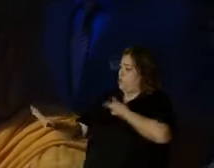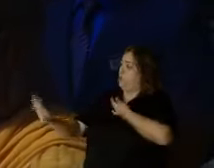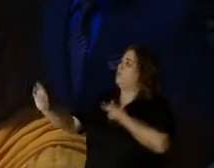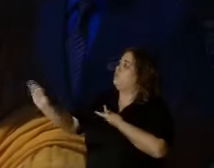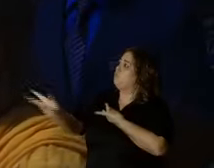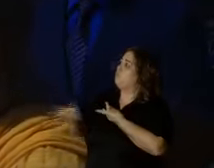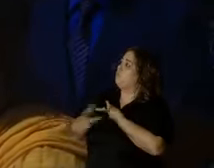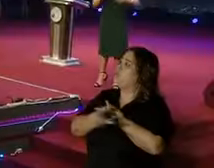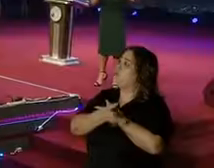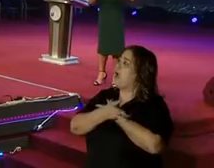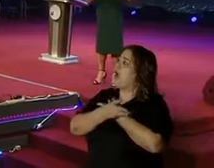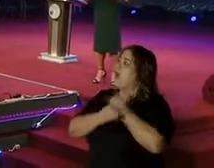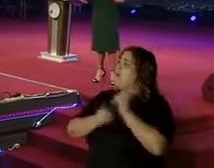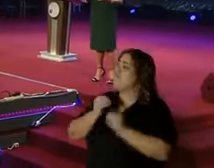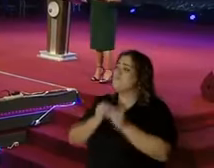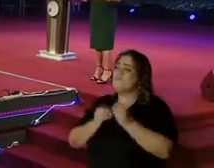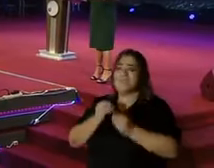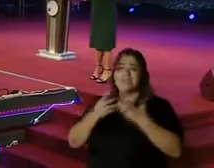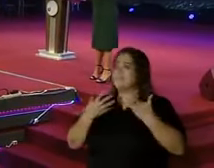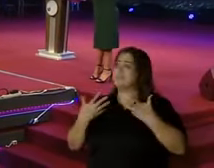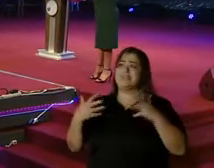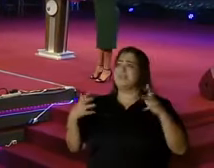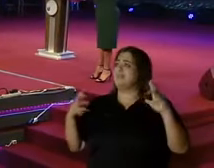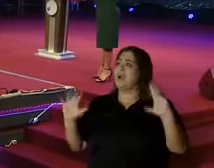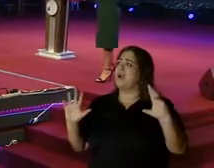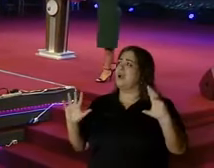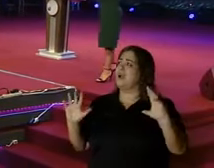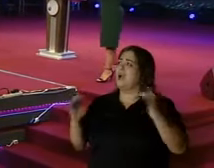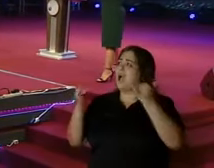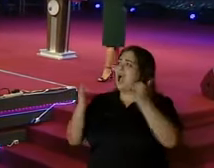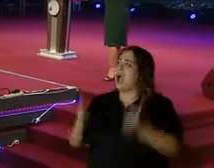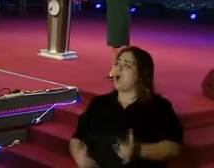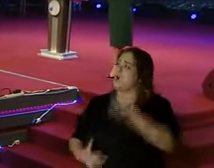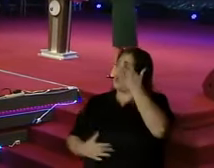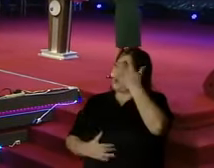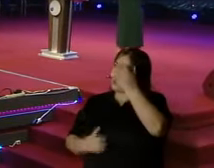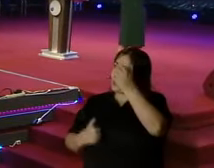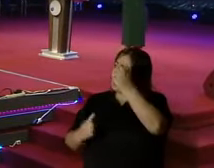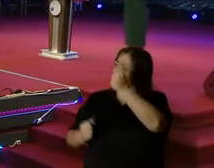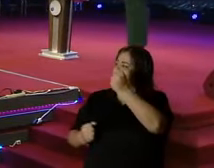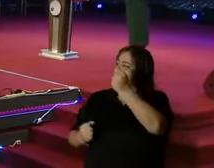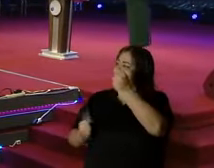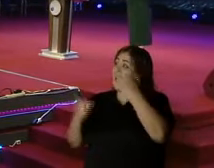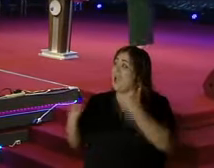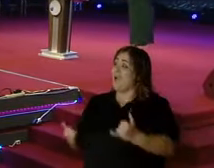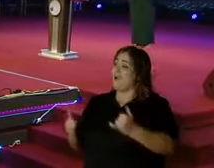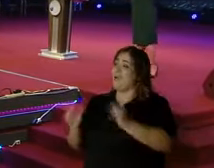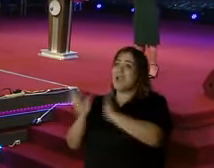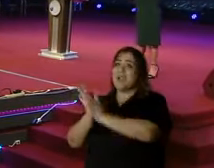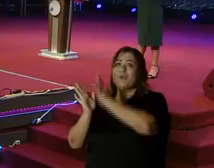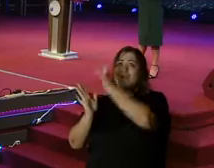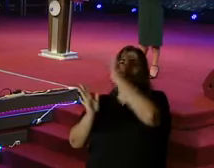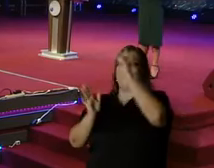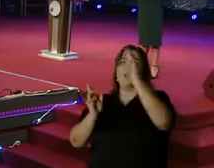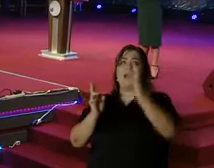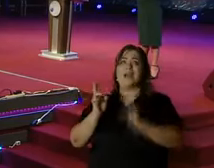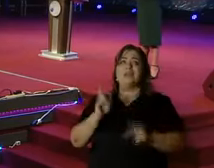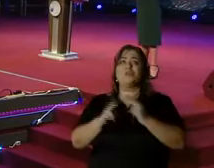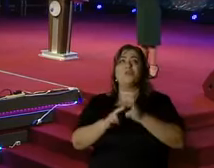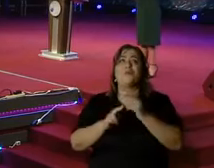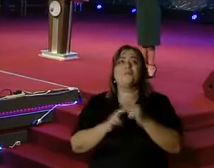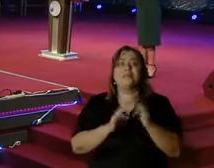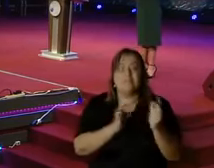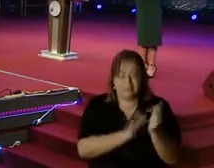que he sido sanada. Ahora tengo que glorificar el nombre de Jesús. Hay poder